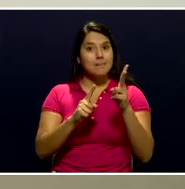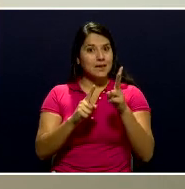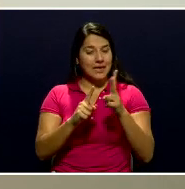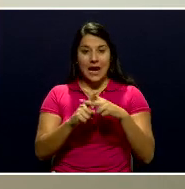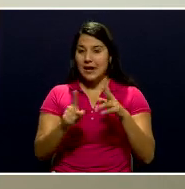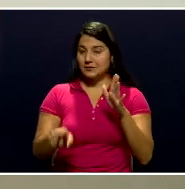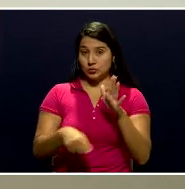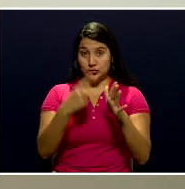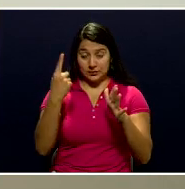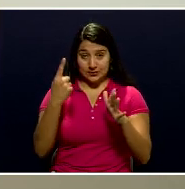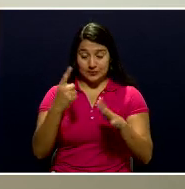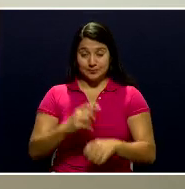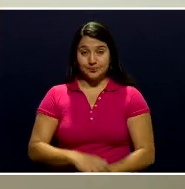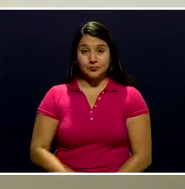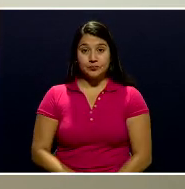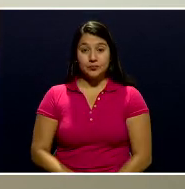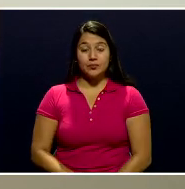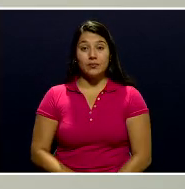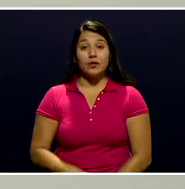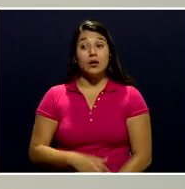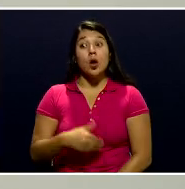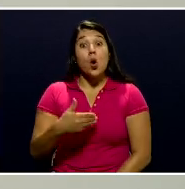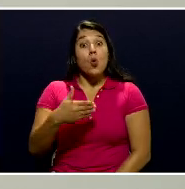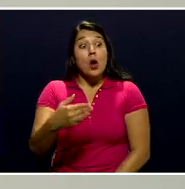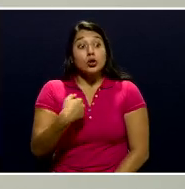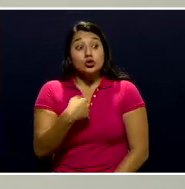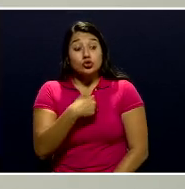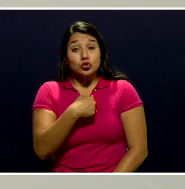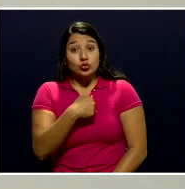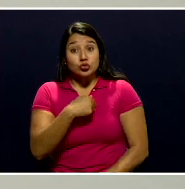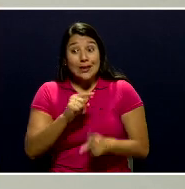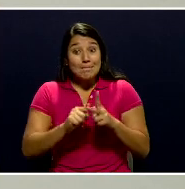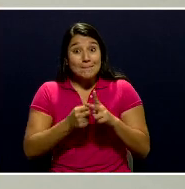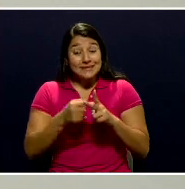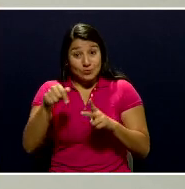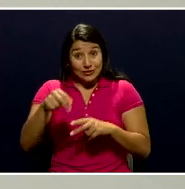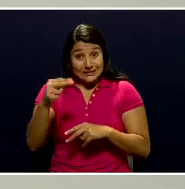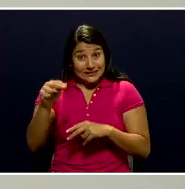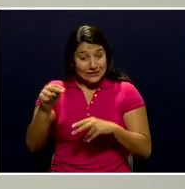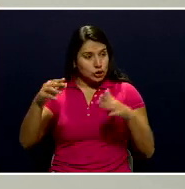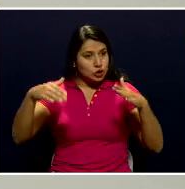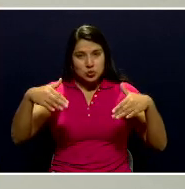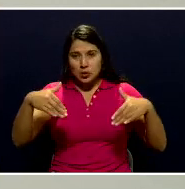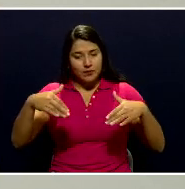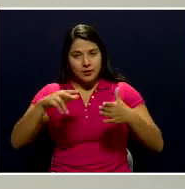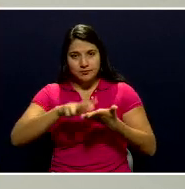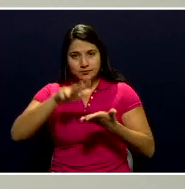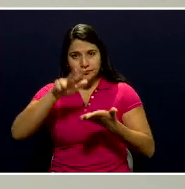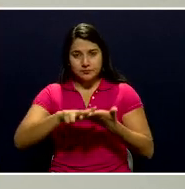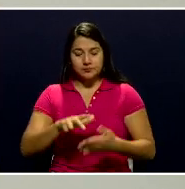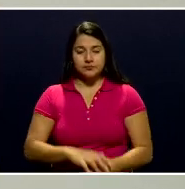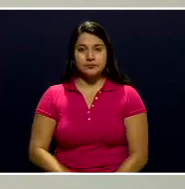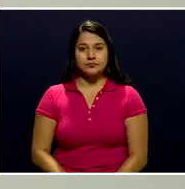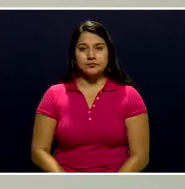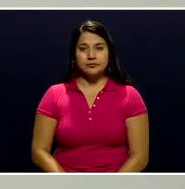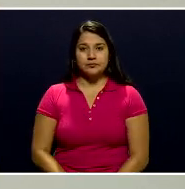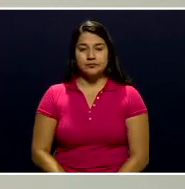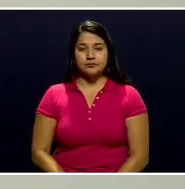manera inmediata. Al cierre de esta edición, aún no se había adoptado esta petición.